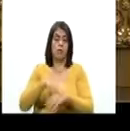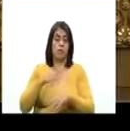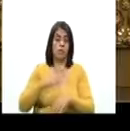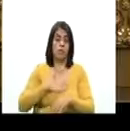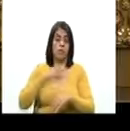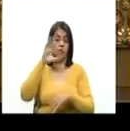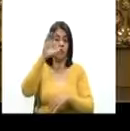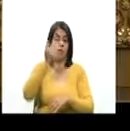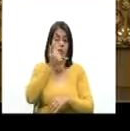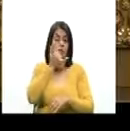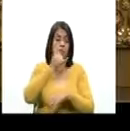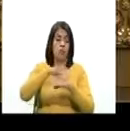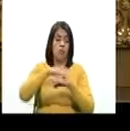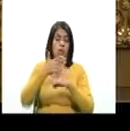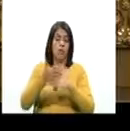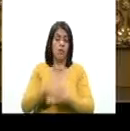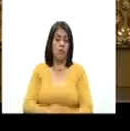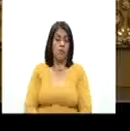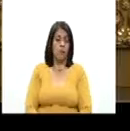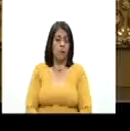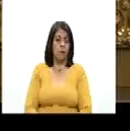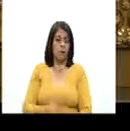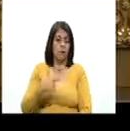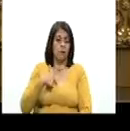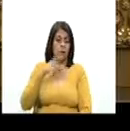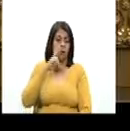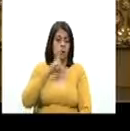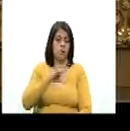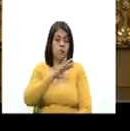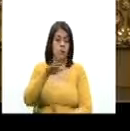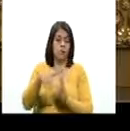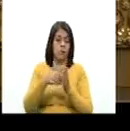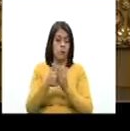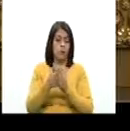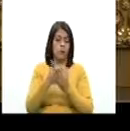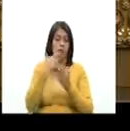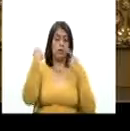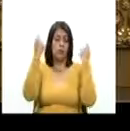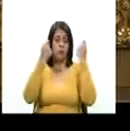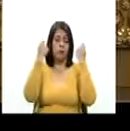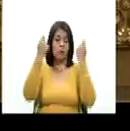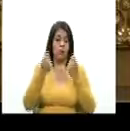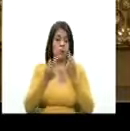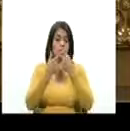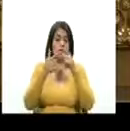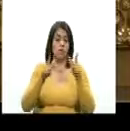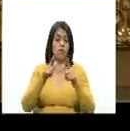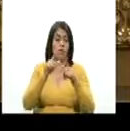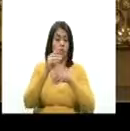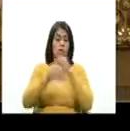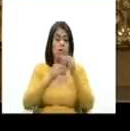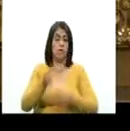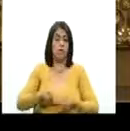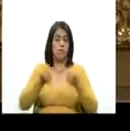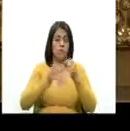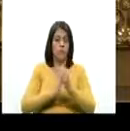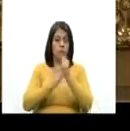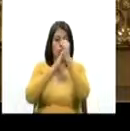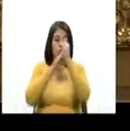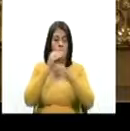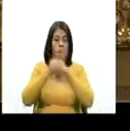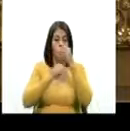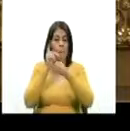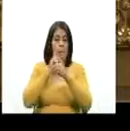falló, búsquenlo. Y yo ahí veo que toda esta propaganda de libre mercado que te imponen un líder, todo